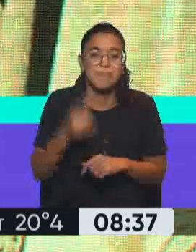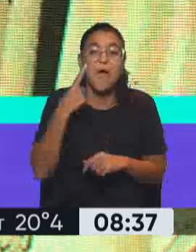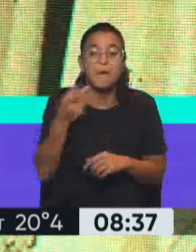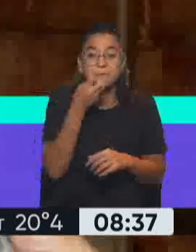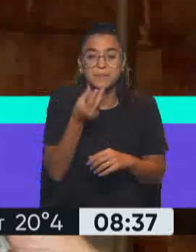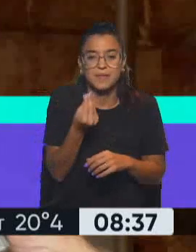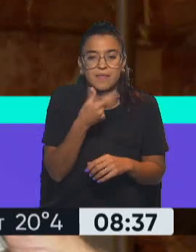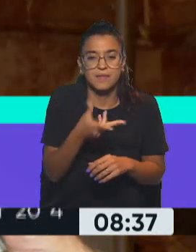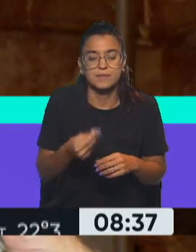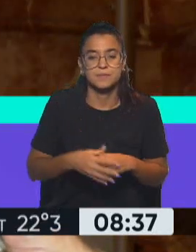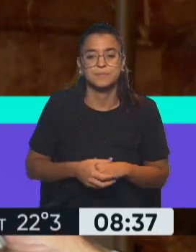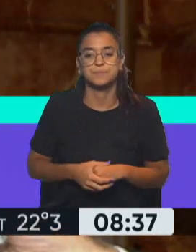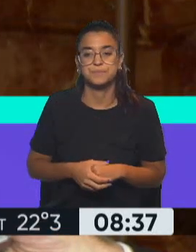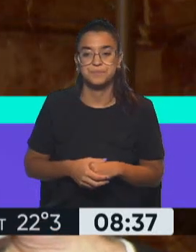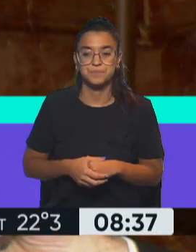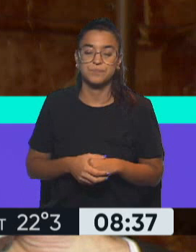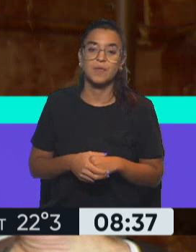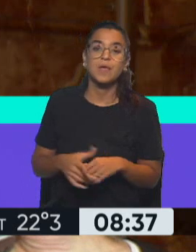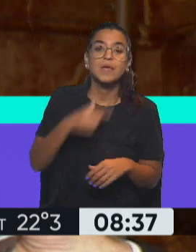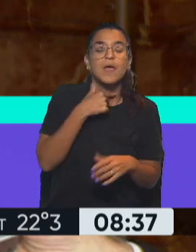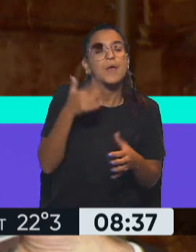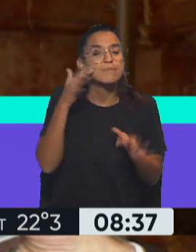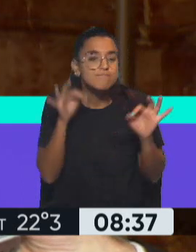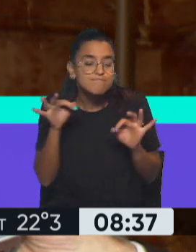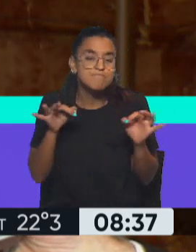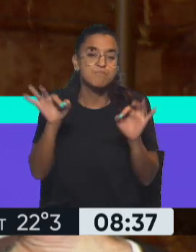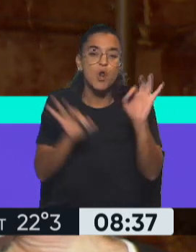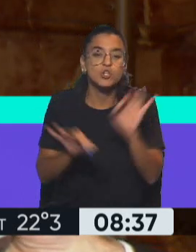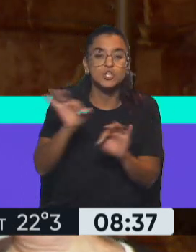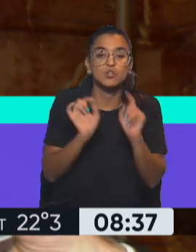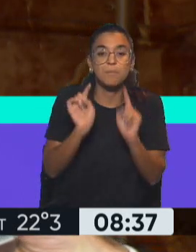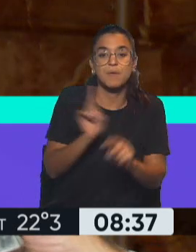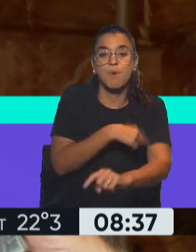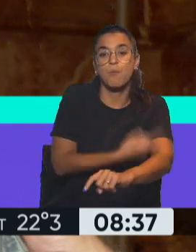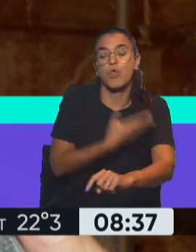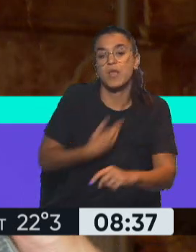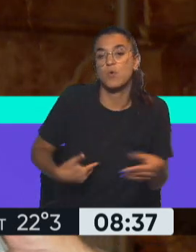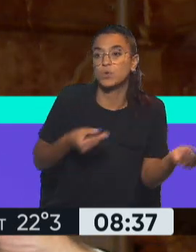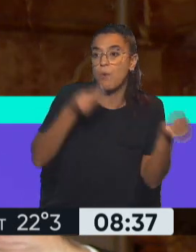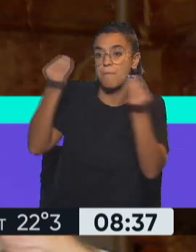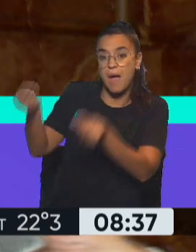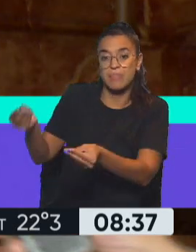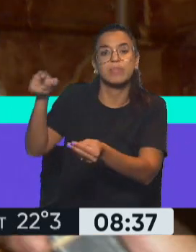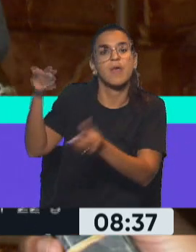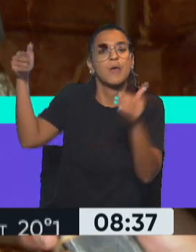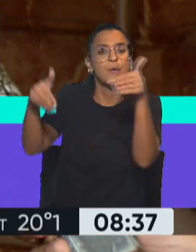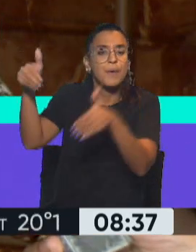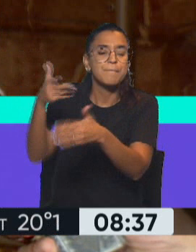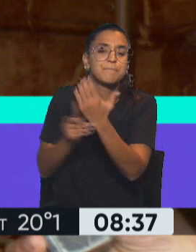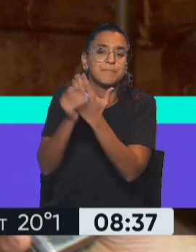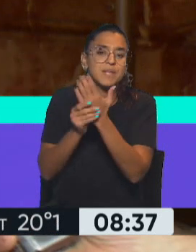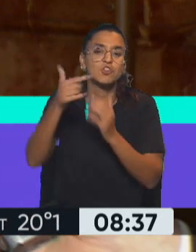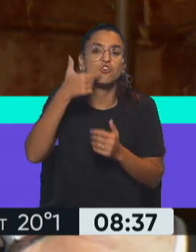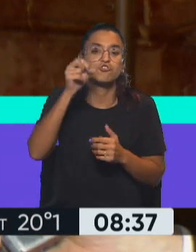a los fines de evaluar este proyecto enviado por el poder ejecutivo se hizo presente el ministro